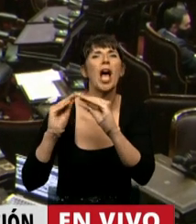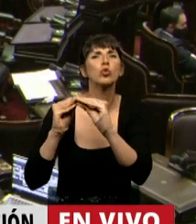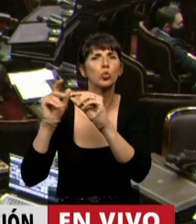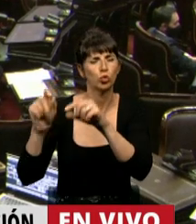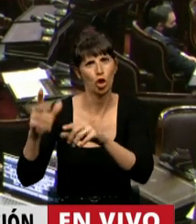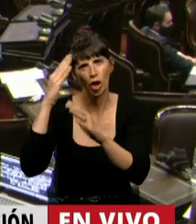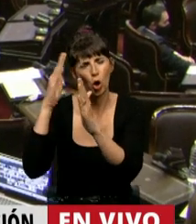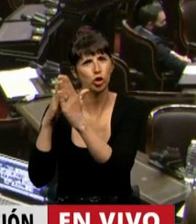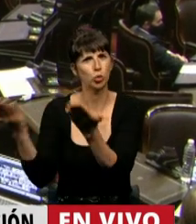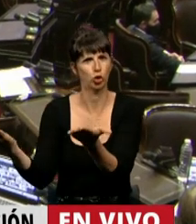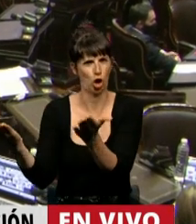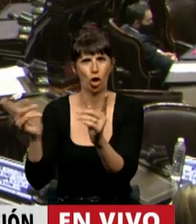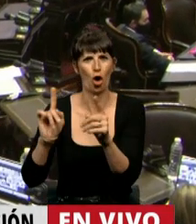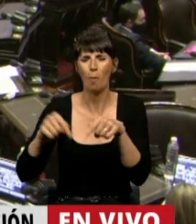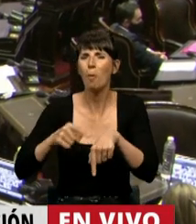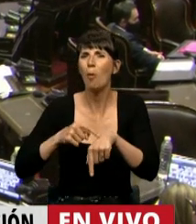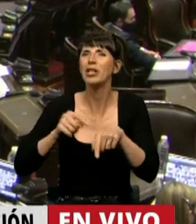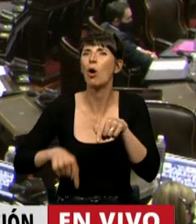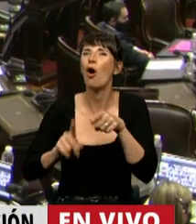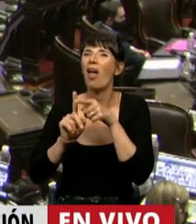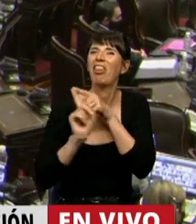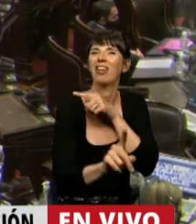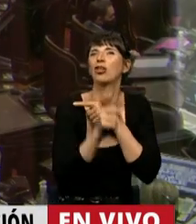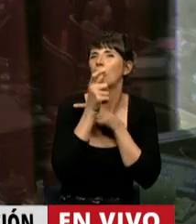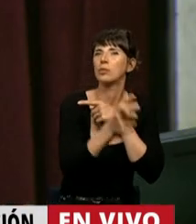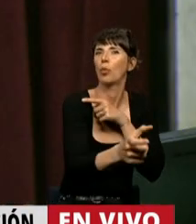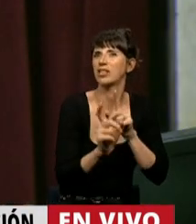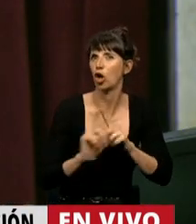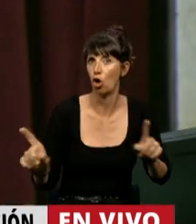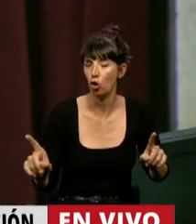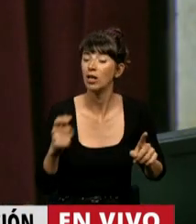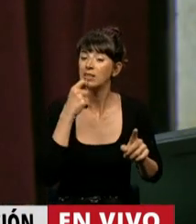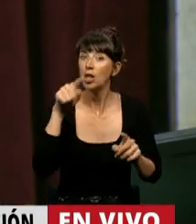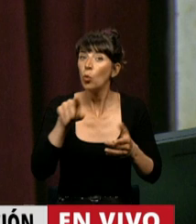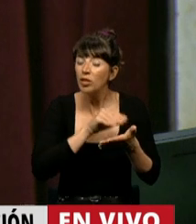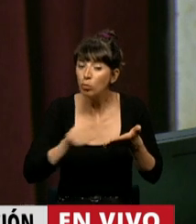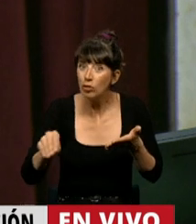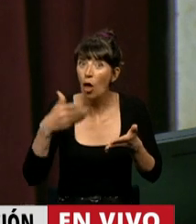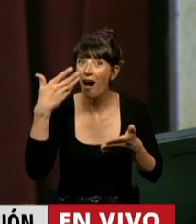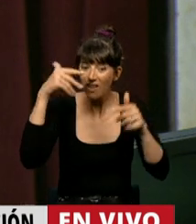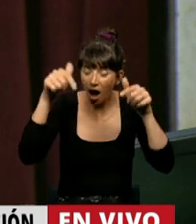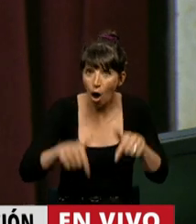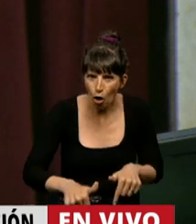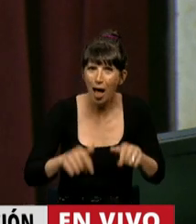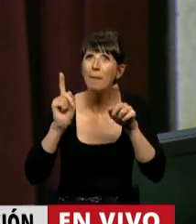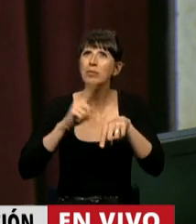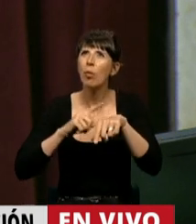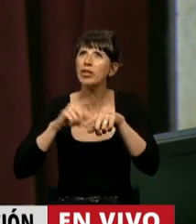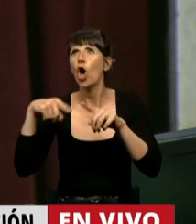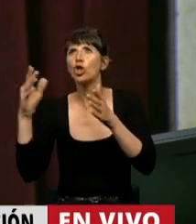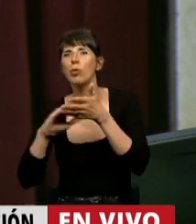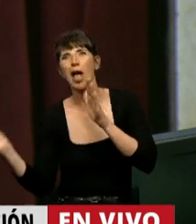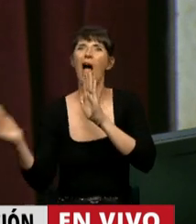respondidas de manera tal que cuando un diputado plantea una cuestión no es para que otros diputados se anoten para responderle